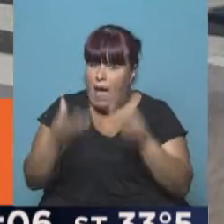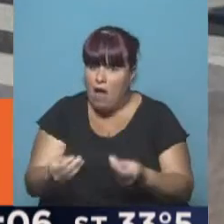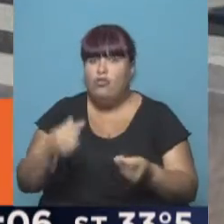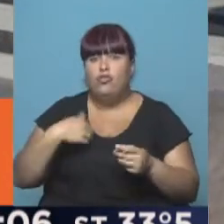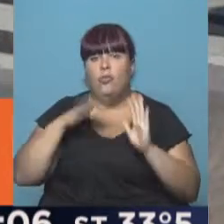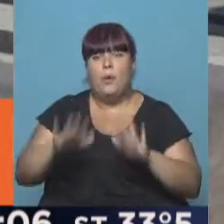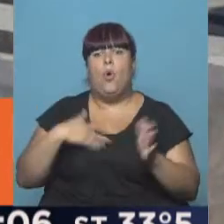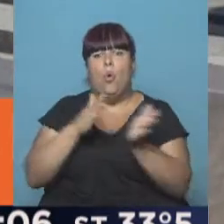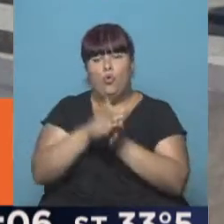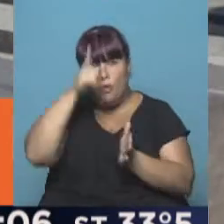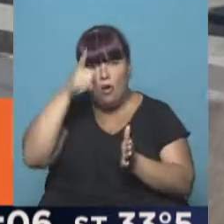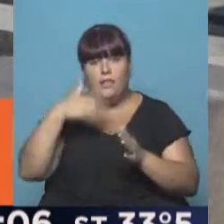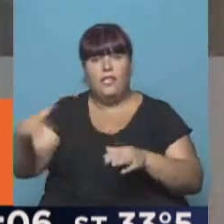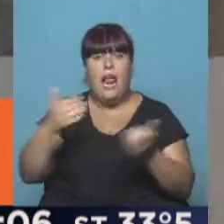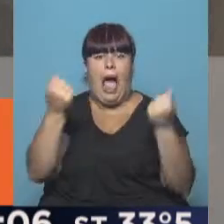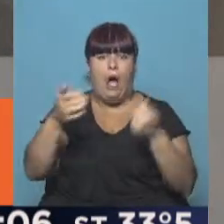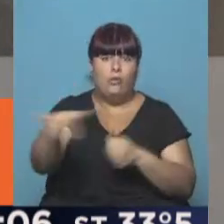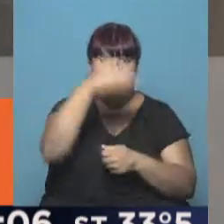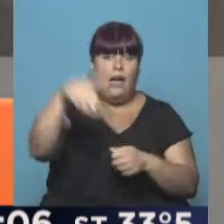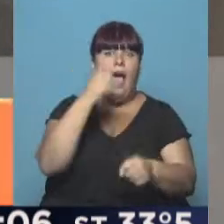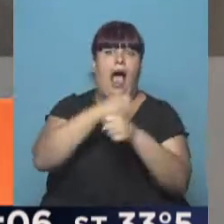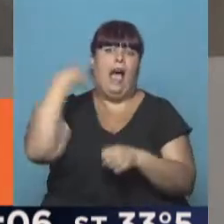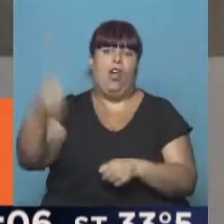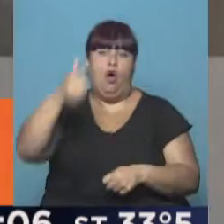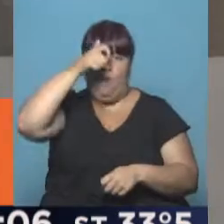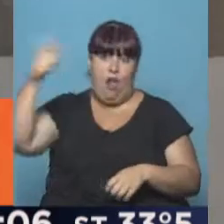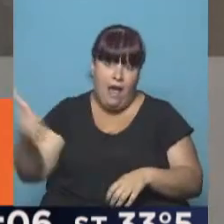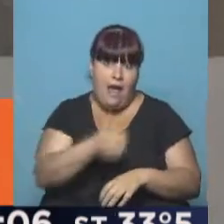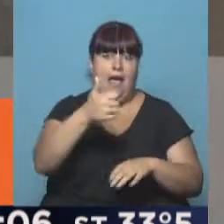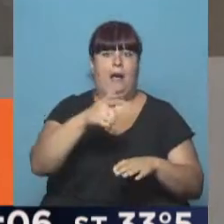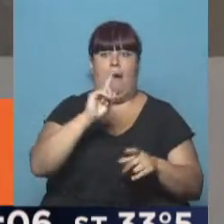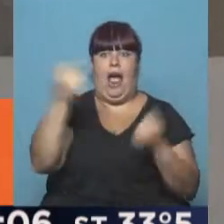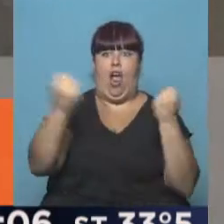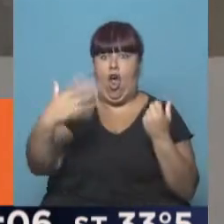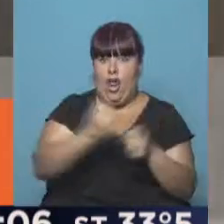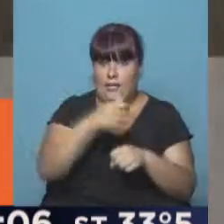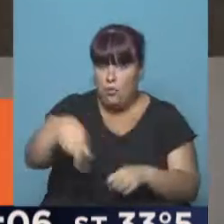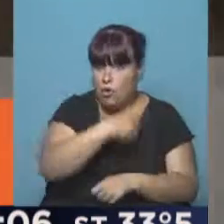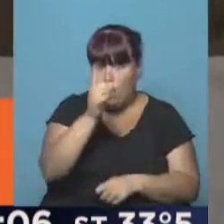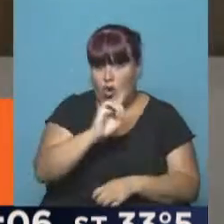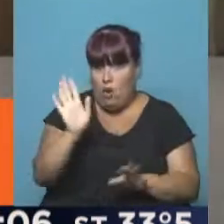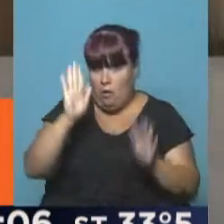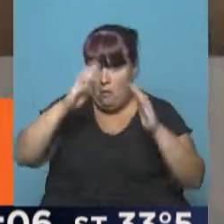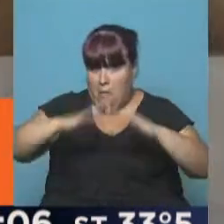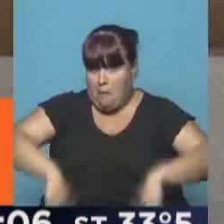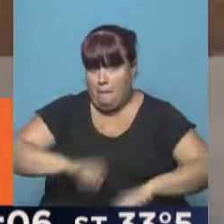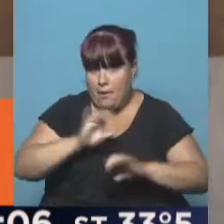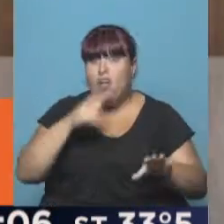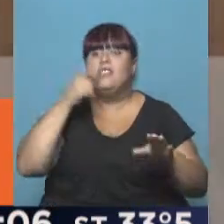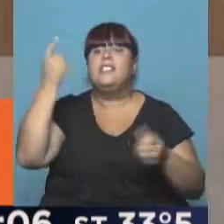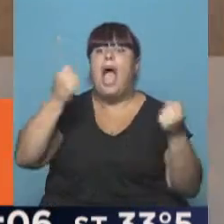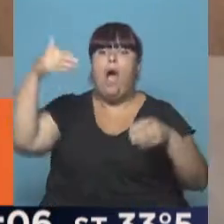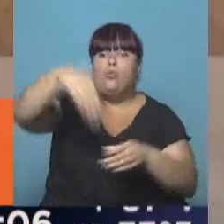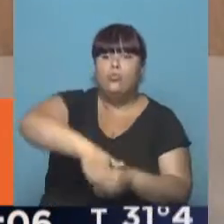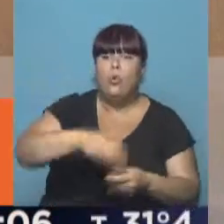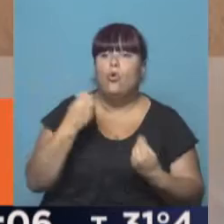me quedé con la policía a desviar el tránsito hasta que llaman más oficiales para que no pasen los colectivos por acá, porque si no eso se iba a desmoronar. Y si se caía un